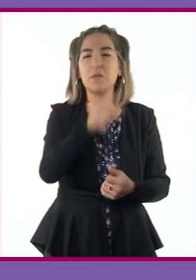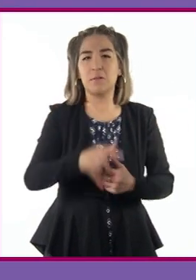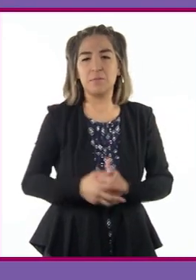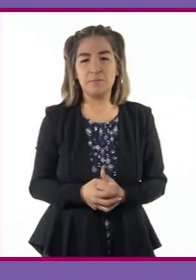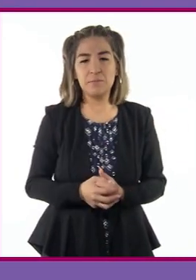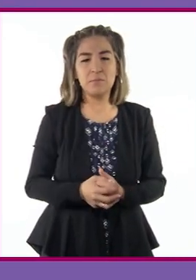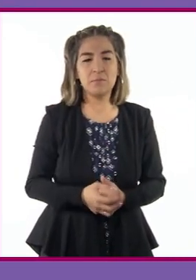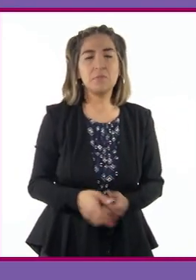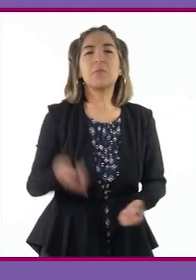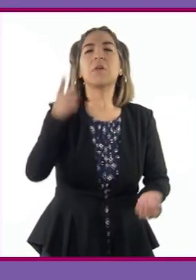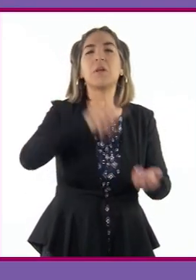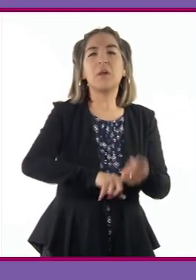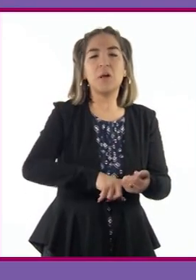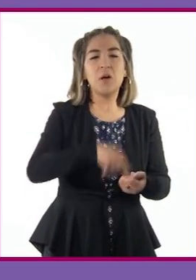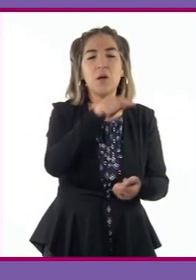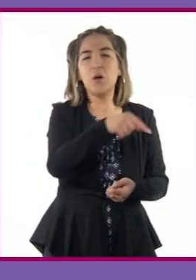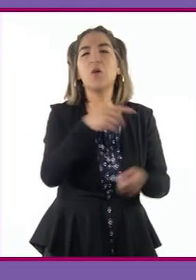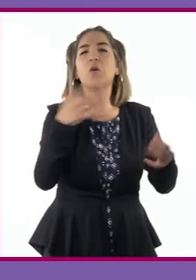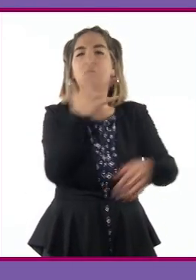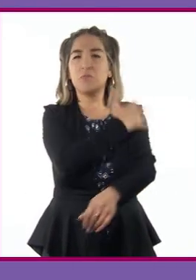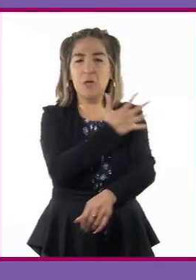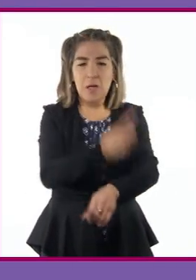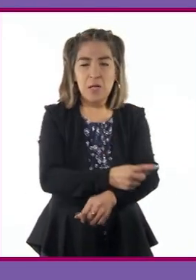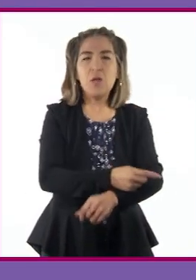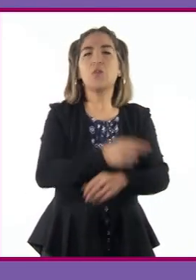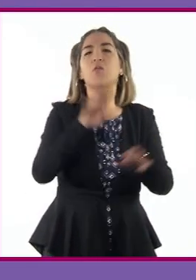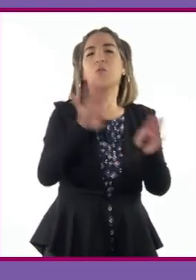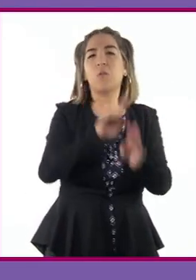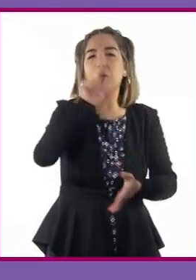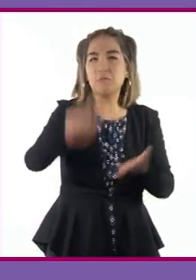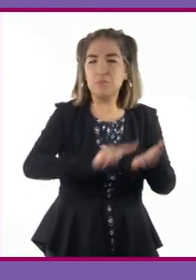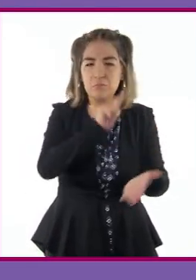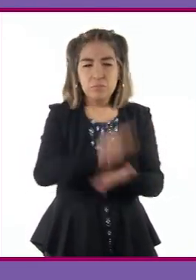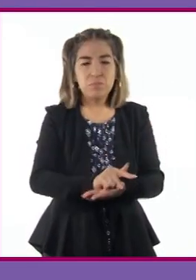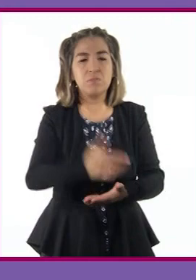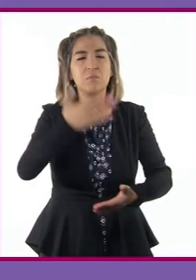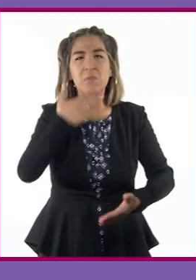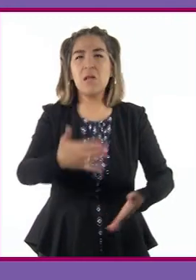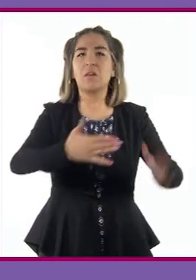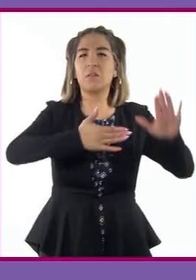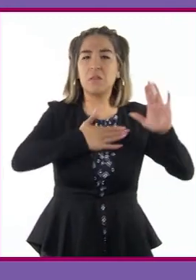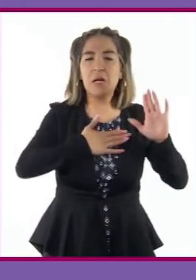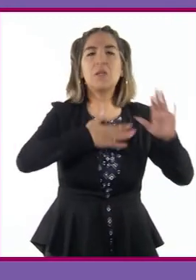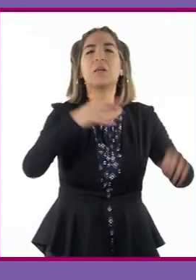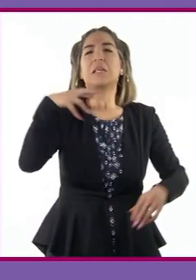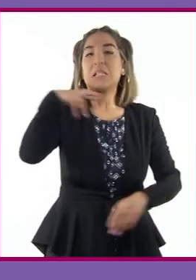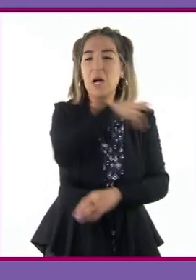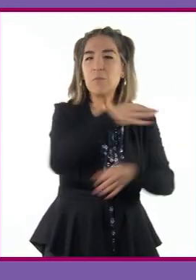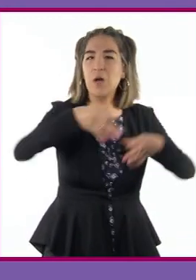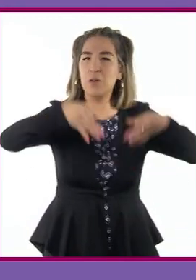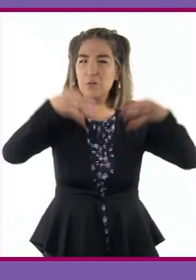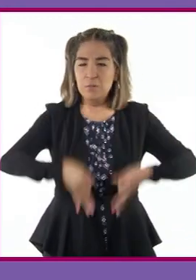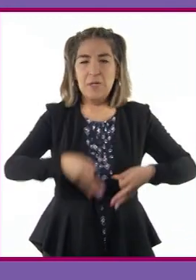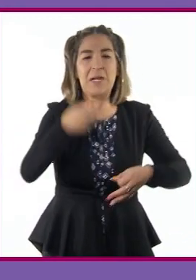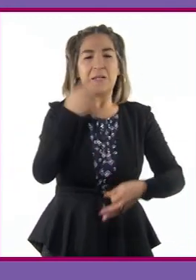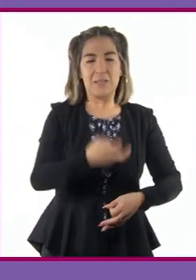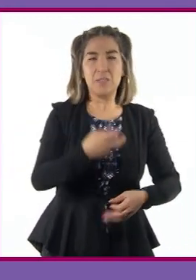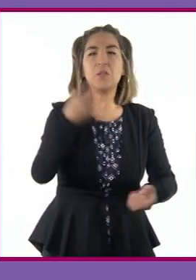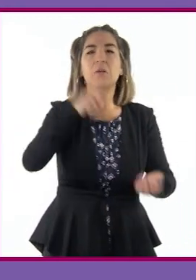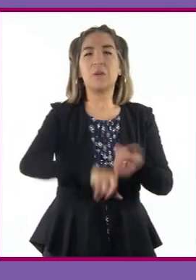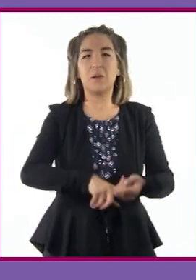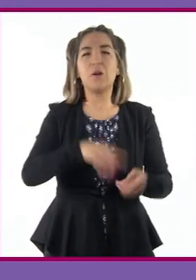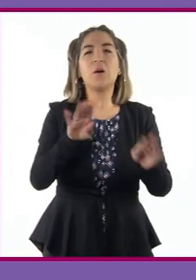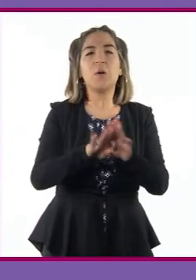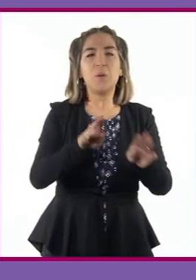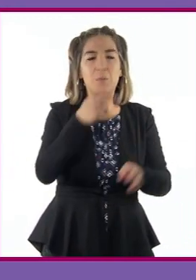de legalidad, honradez, lealtad, imparcialidad, eficiencia y eficacia en el desempeño de su